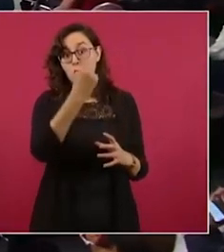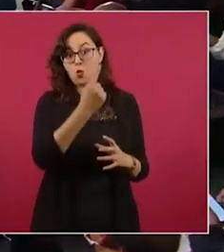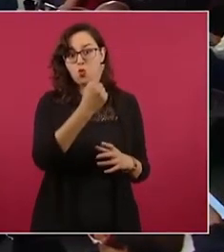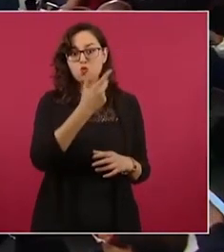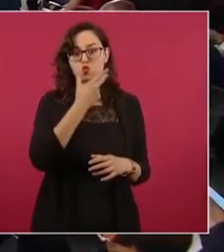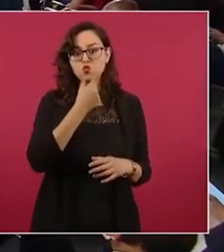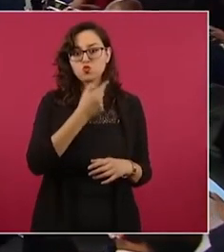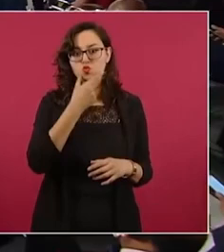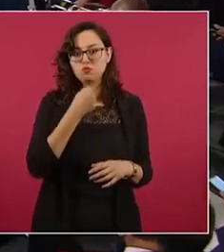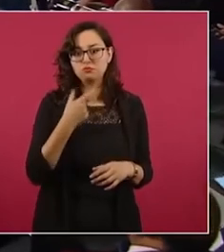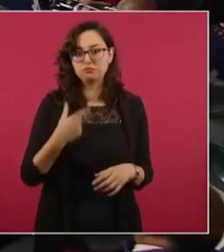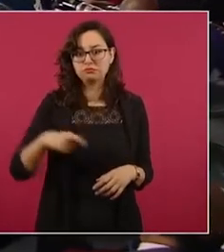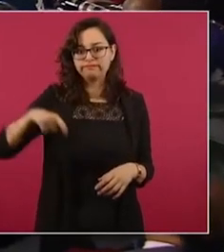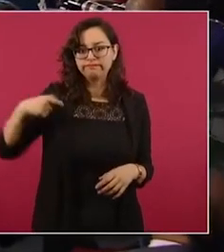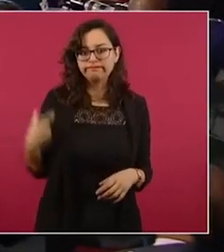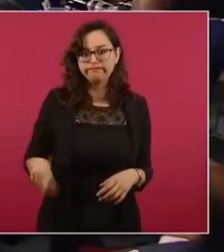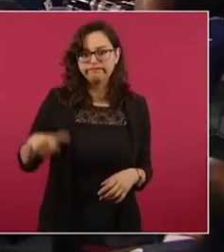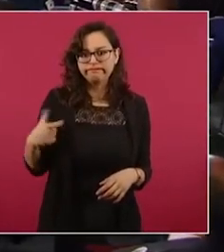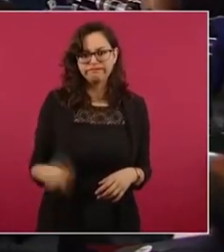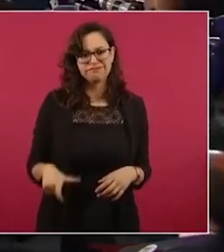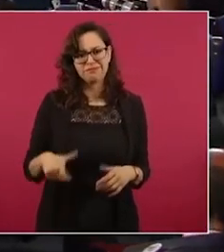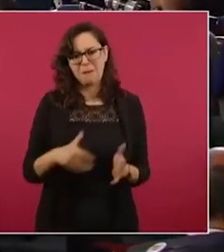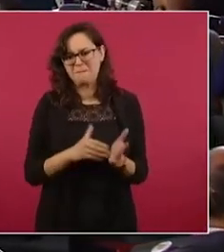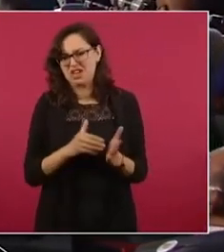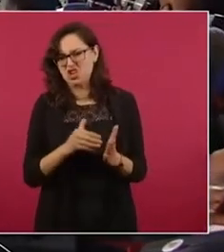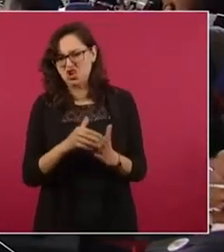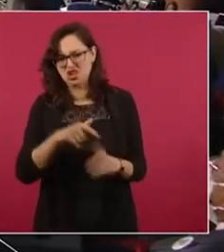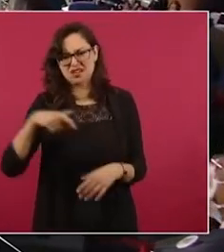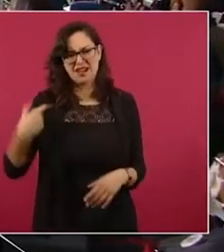había decidido comprar